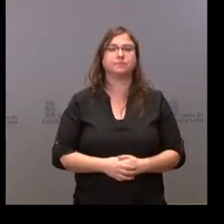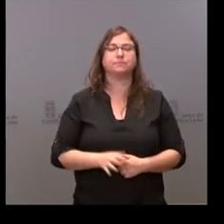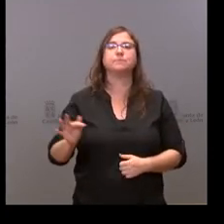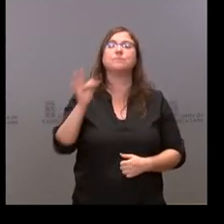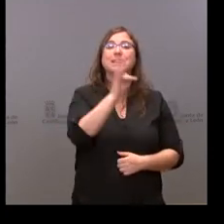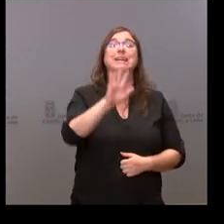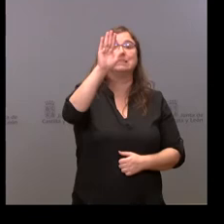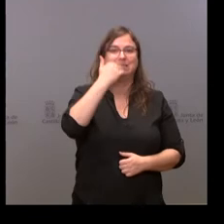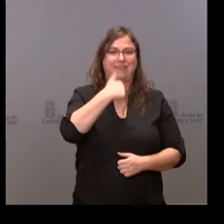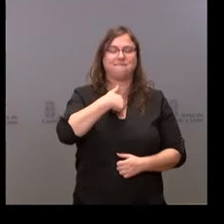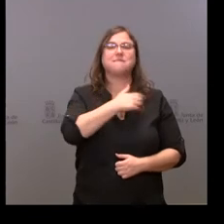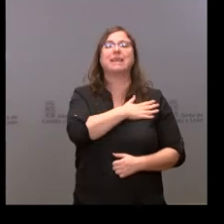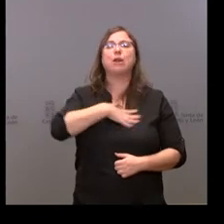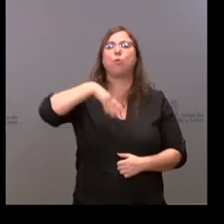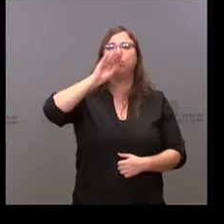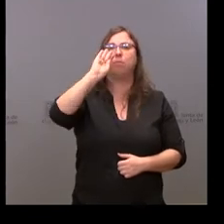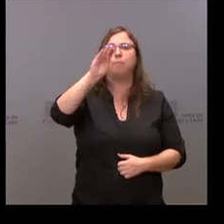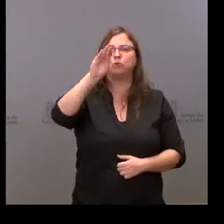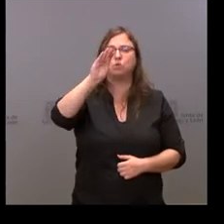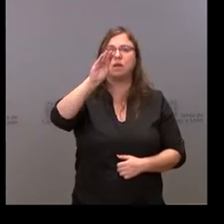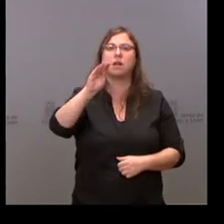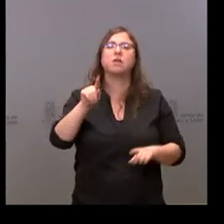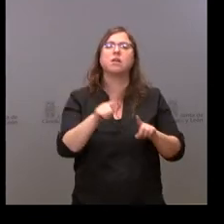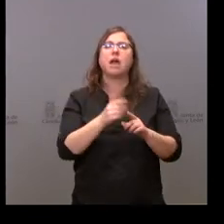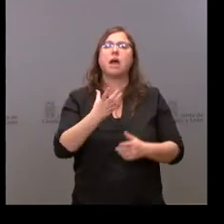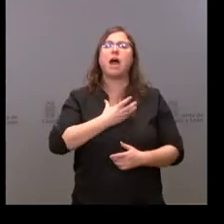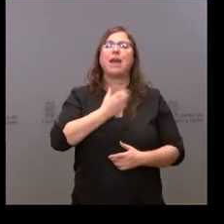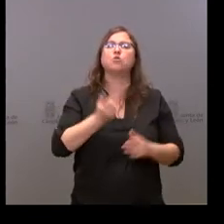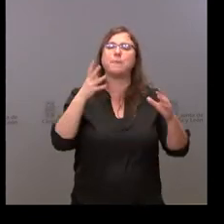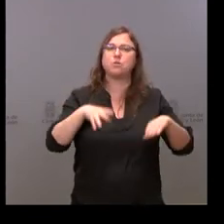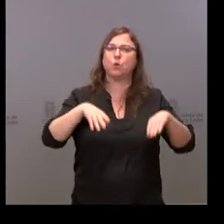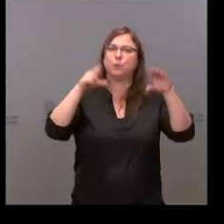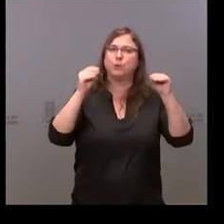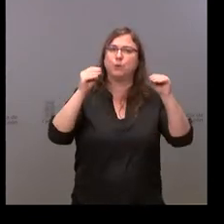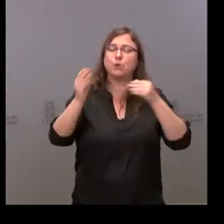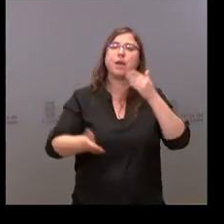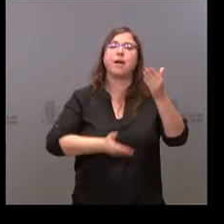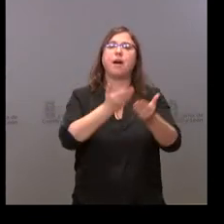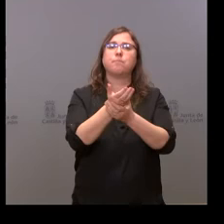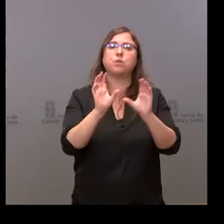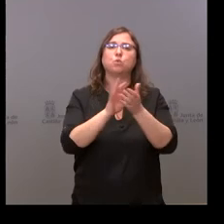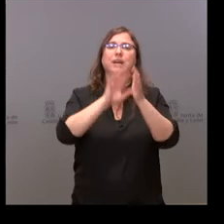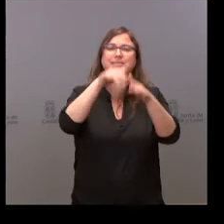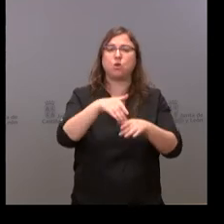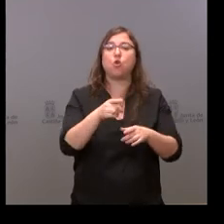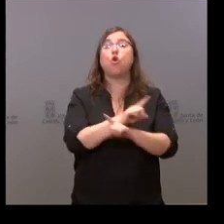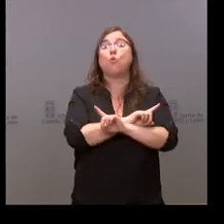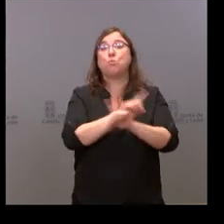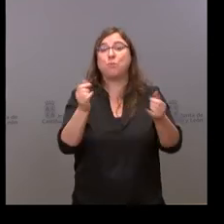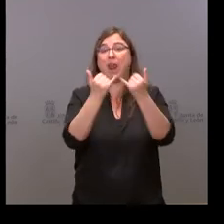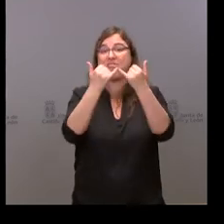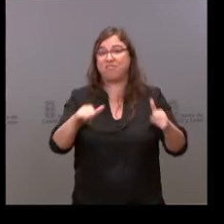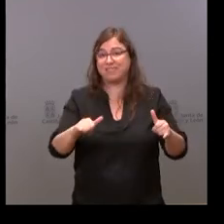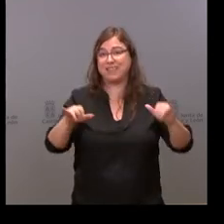si quería preguntar también el ayuntamiento de burgos ha pedido a la junta de castilla y léon que prohíba una fiesta de nochevieja